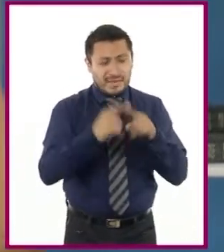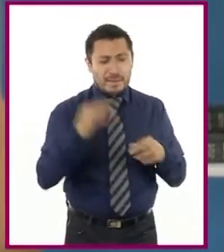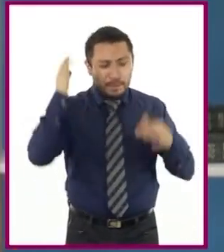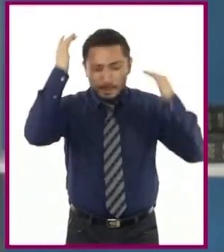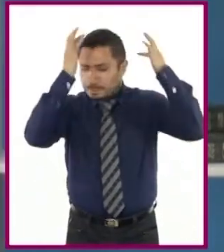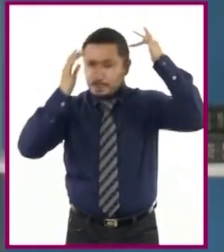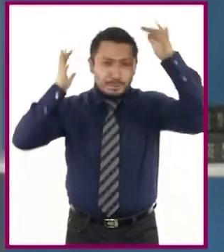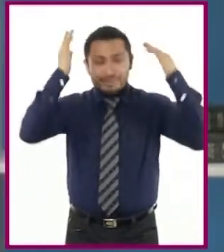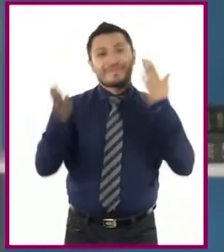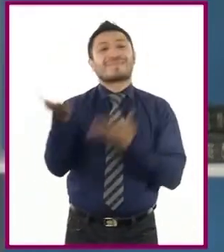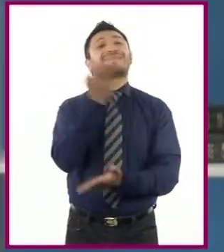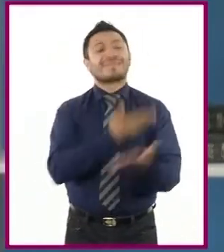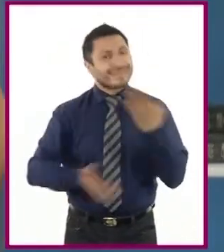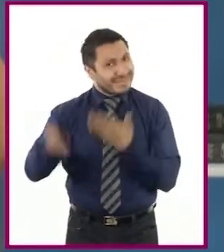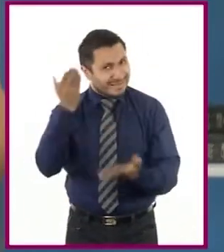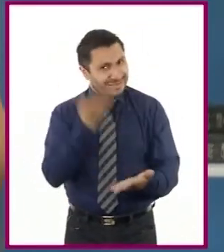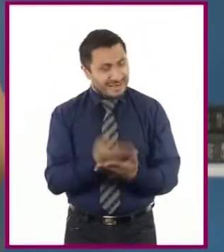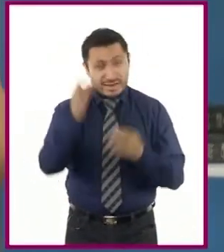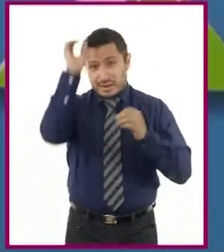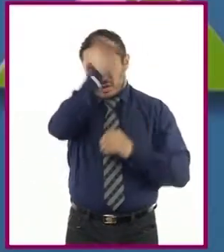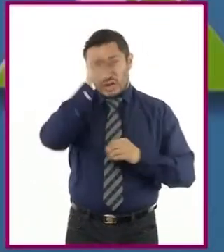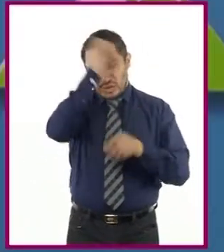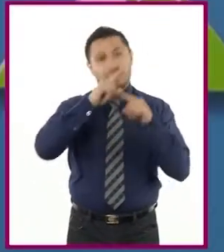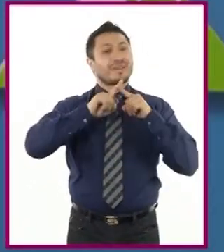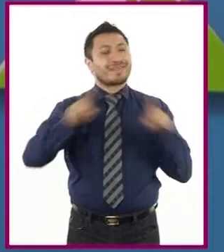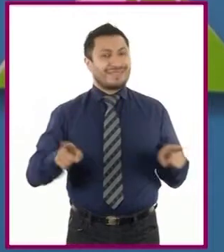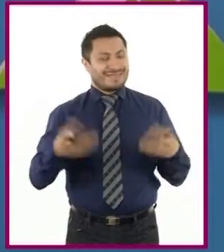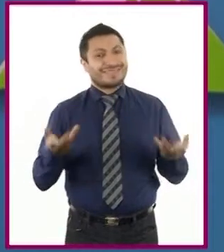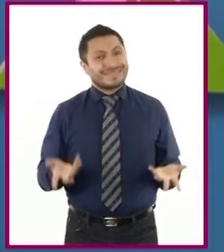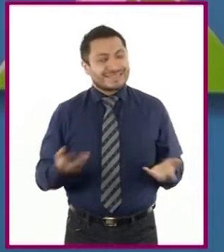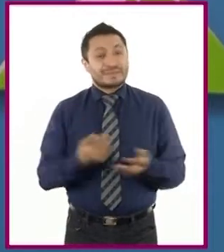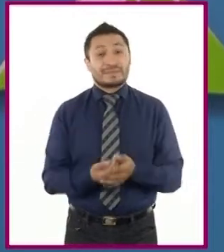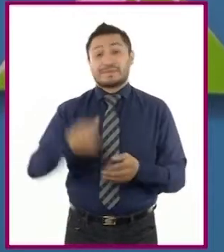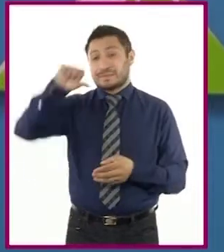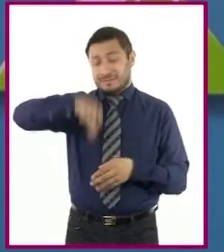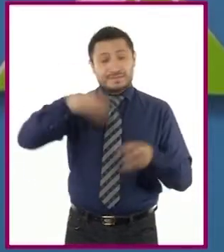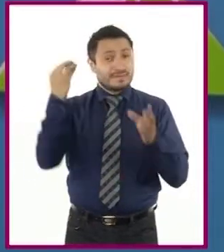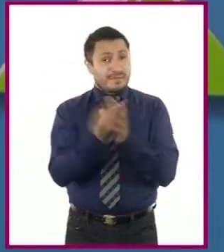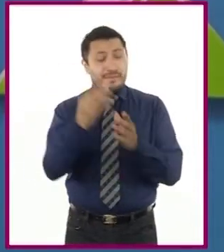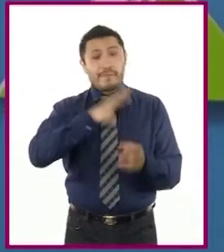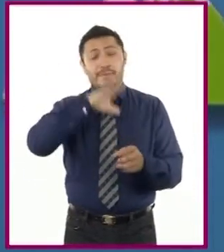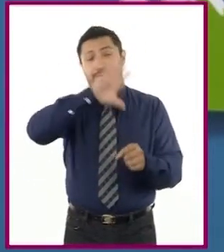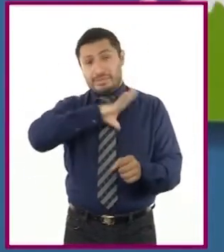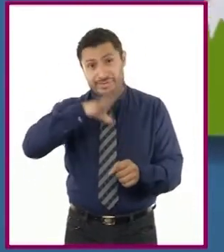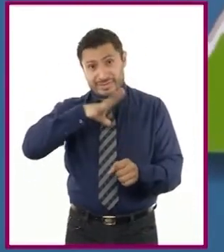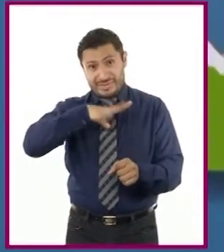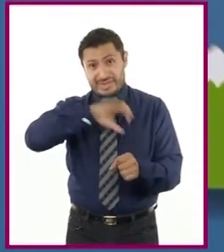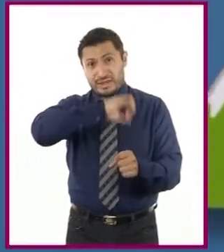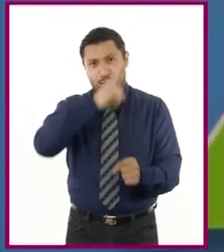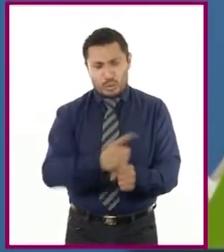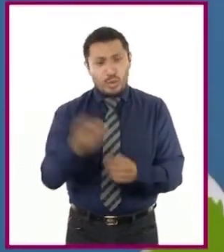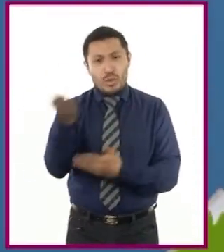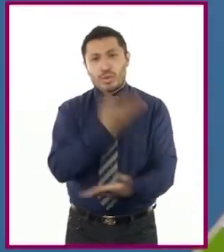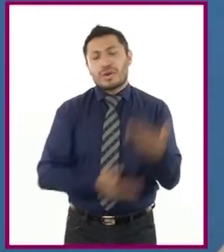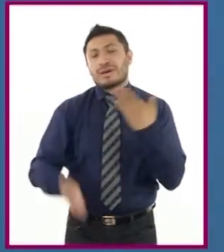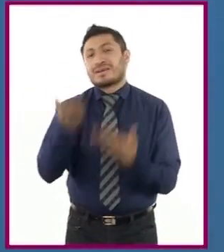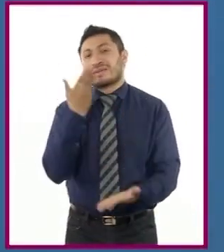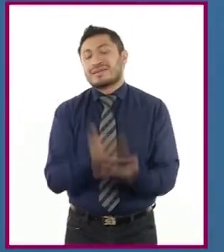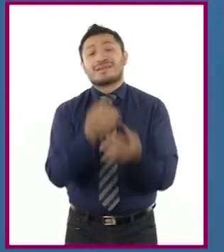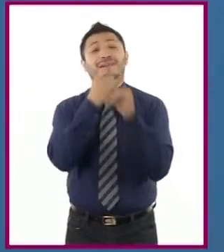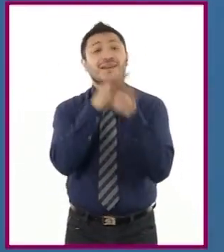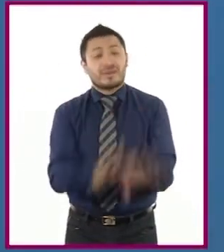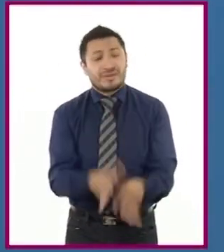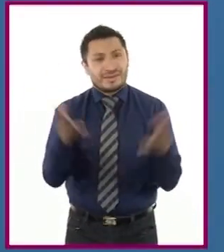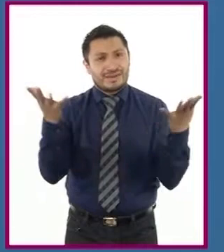e intercambiar puntos de vista. Durante la sesión tendremos la oportunidad de compartir información y